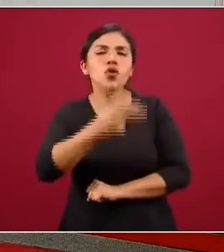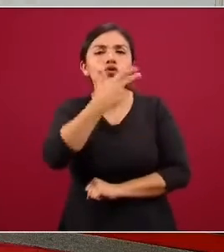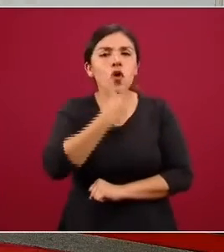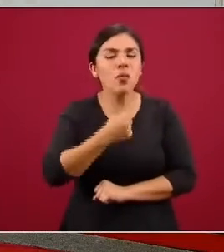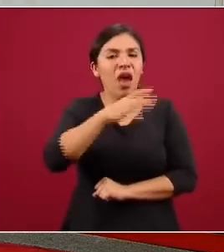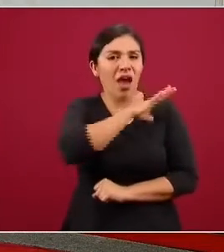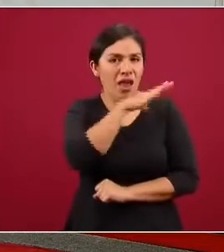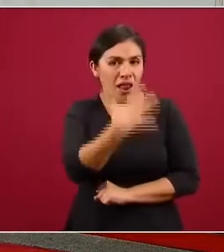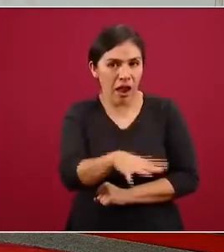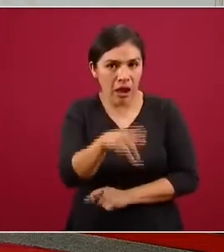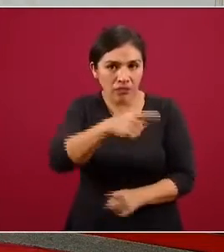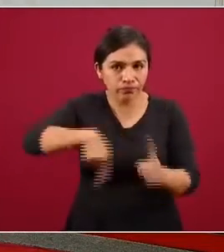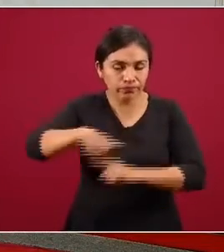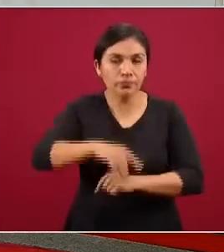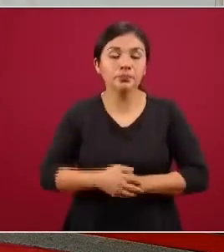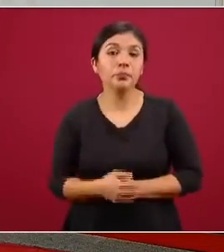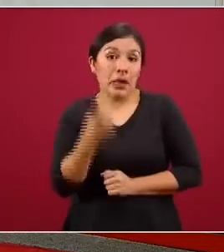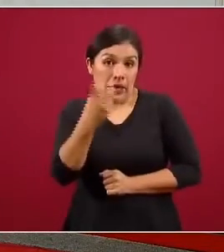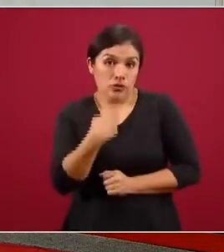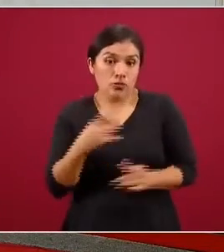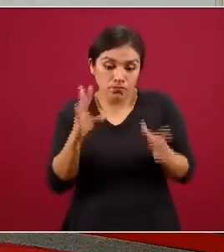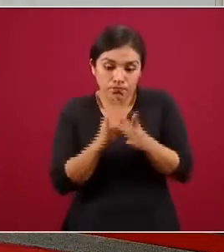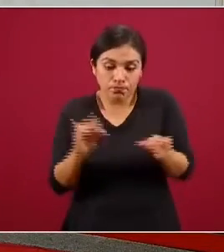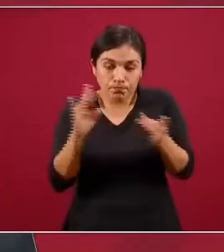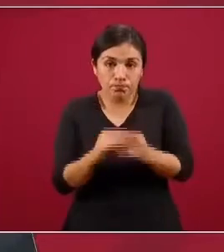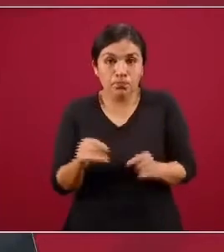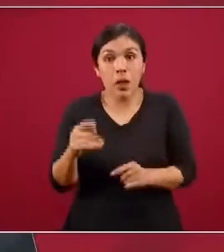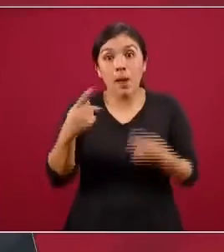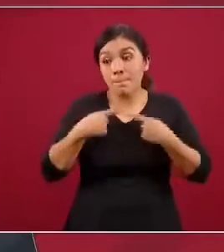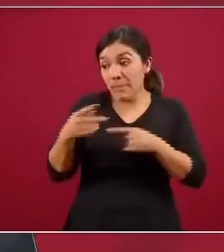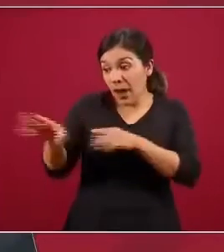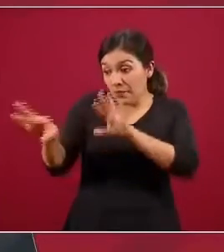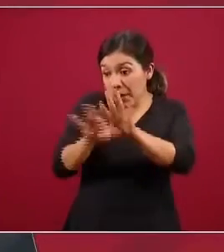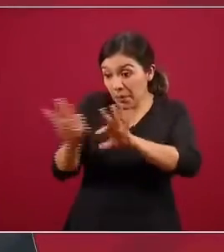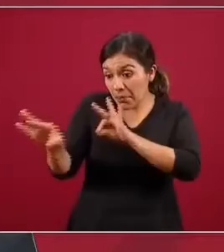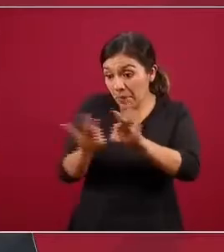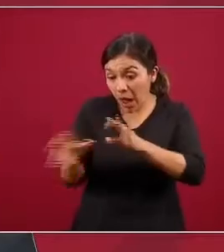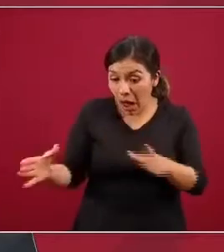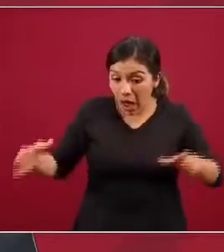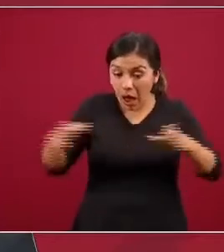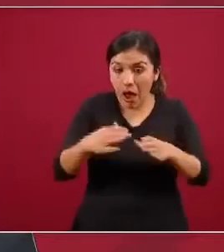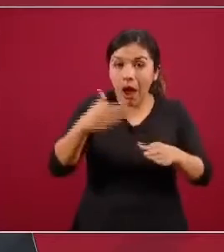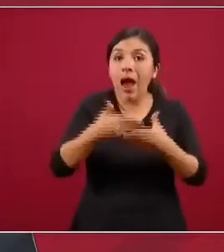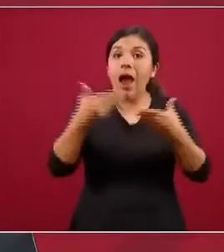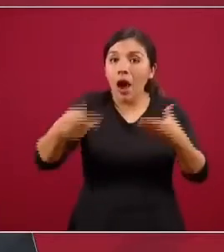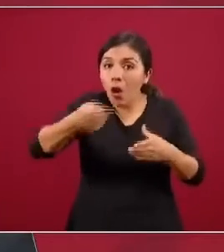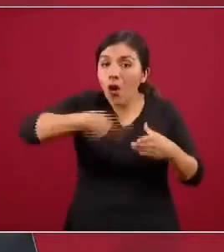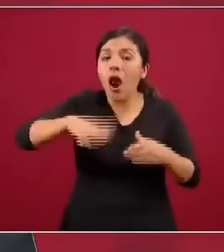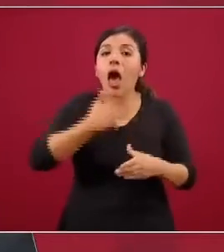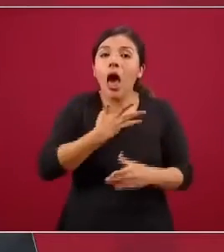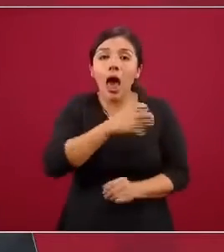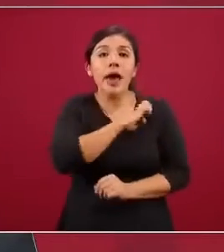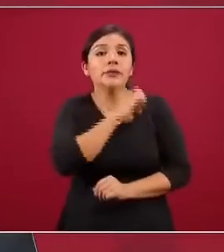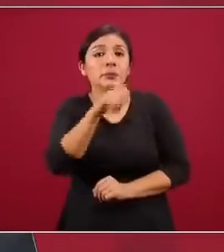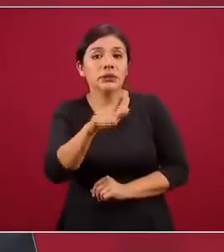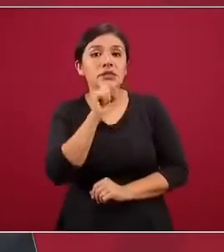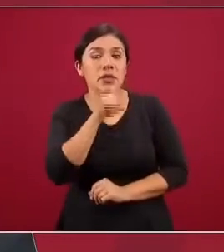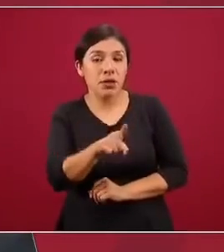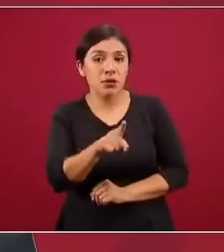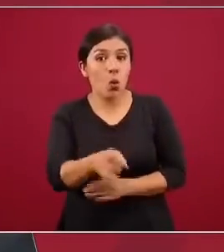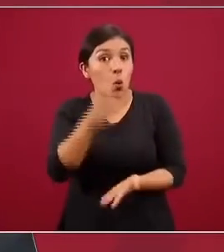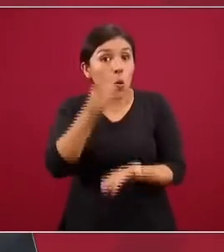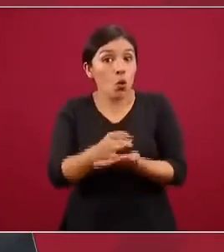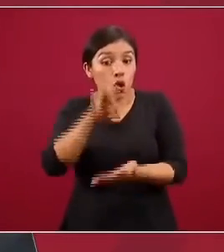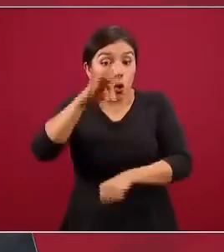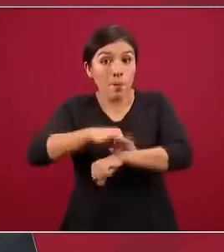generales. Entonces, solo para precisar, los reclutados ahora incluye también especialistas, no son